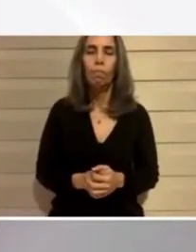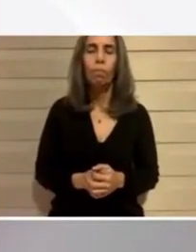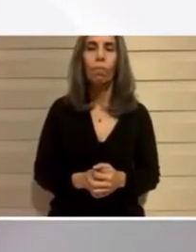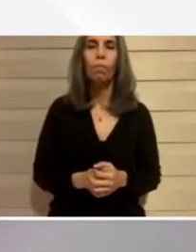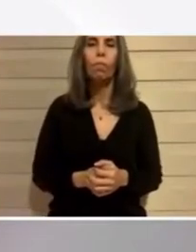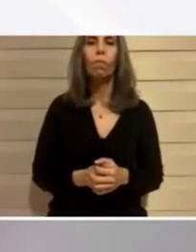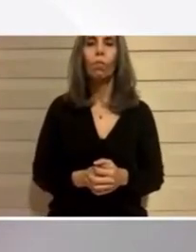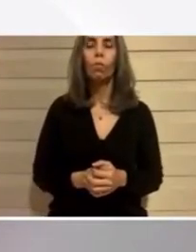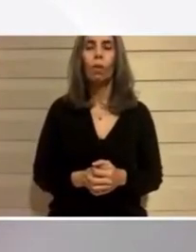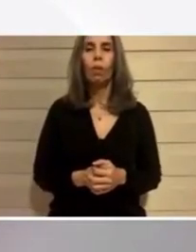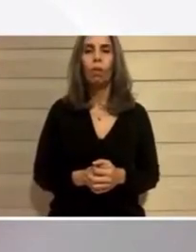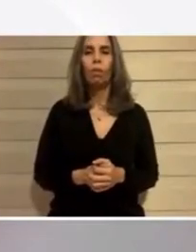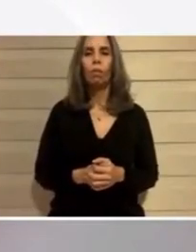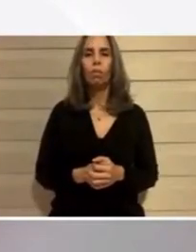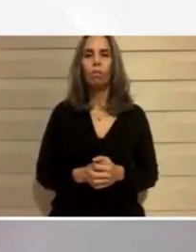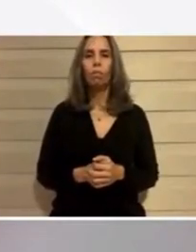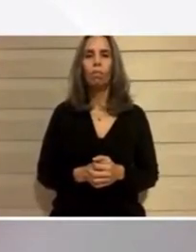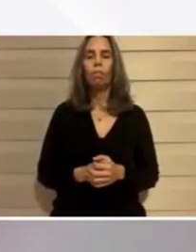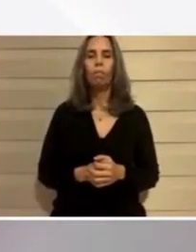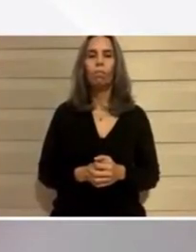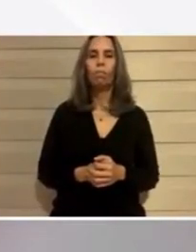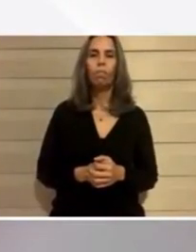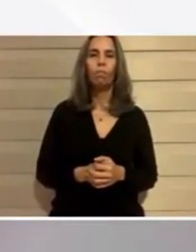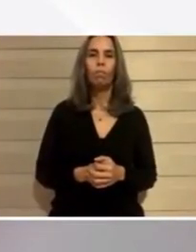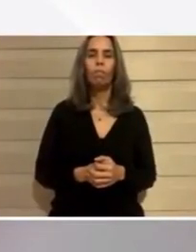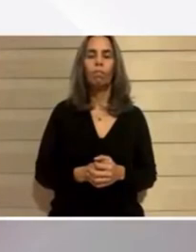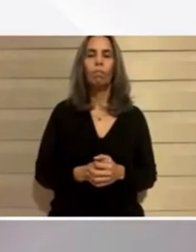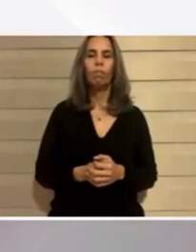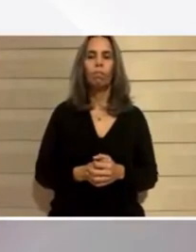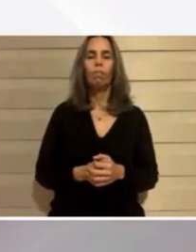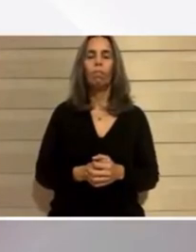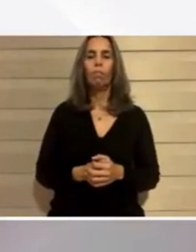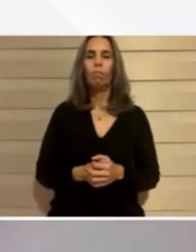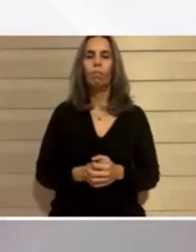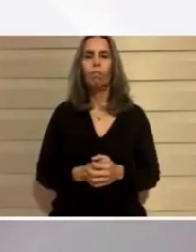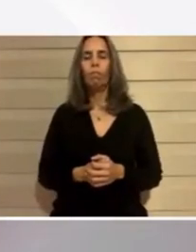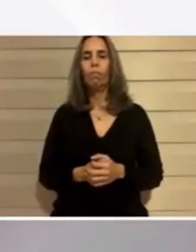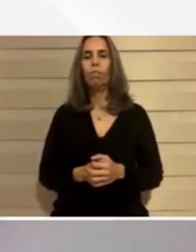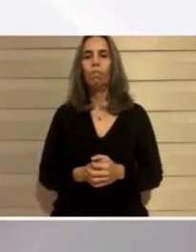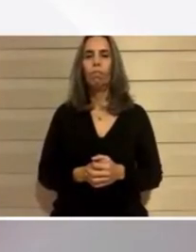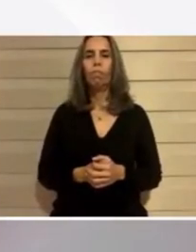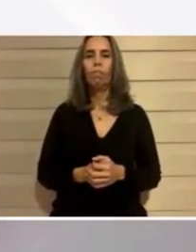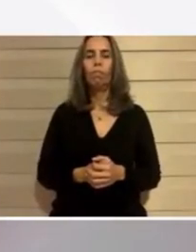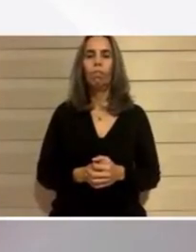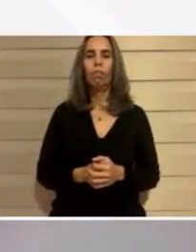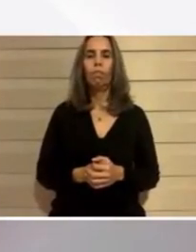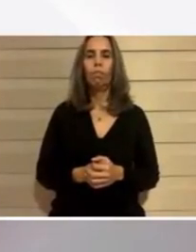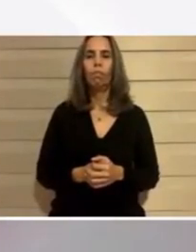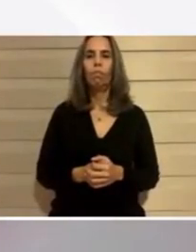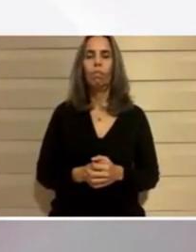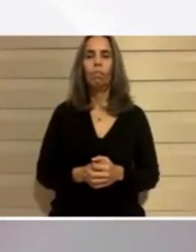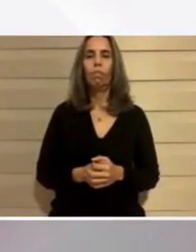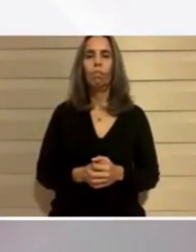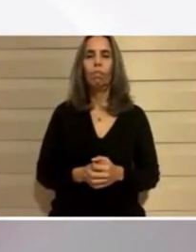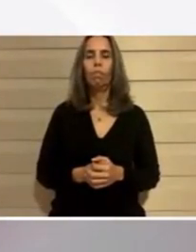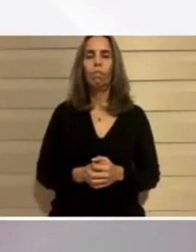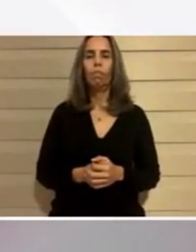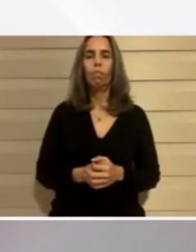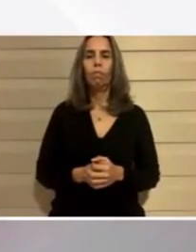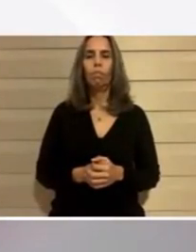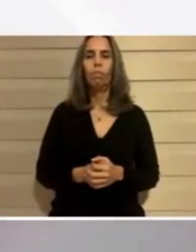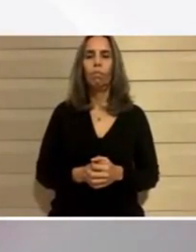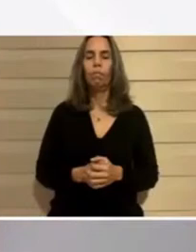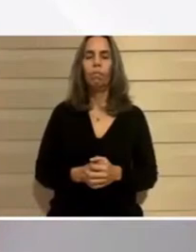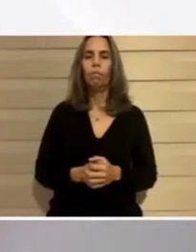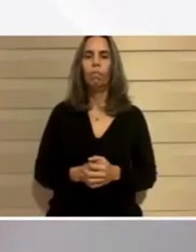bebés, primeramente sentimos y percibimos antes de que aprendamos a hablar o hacer otras cosas. Entonces, yo creo que fundamentalmente es importante